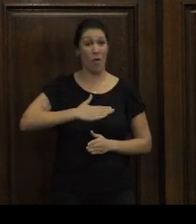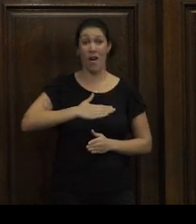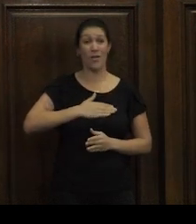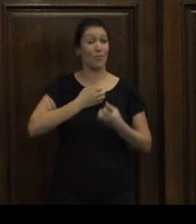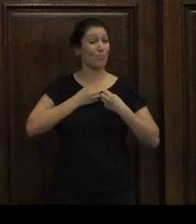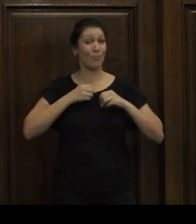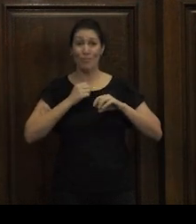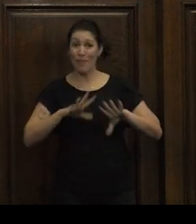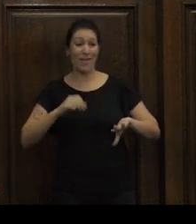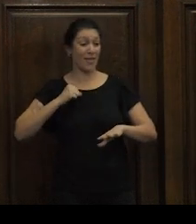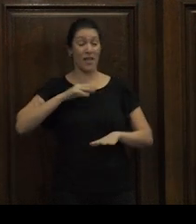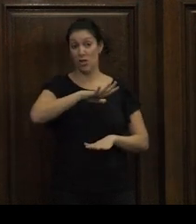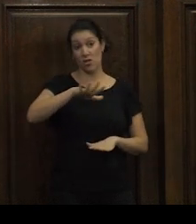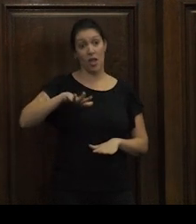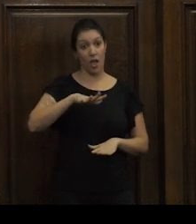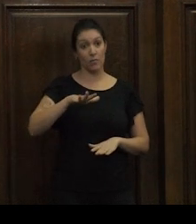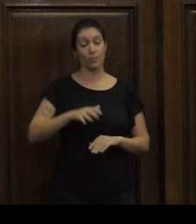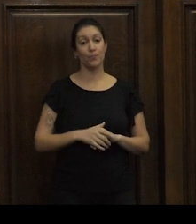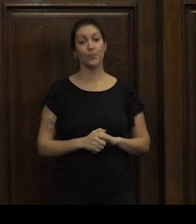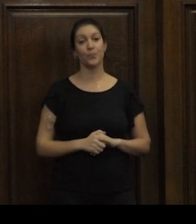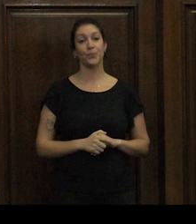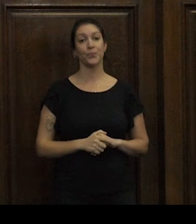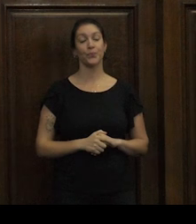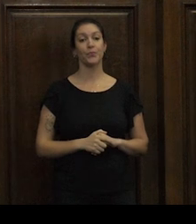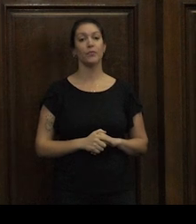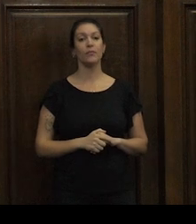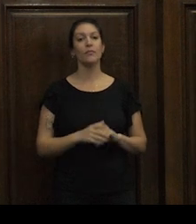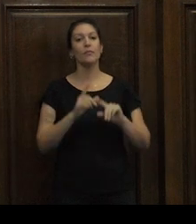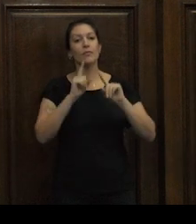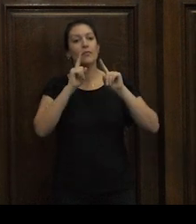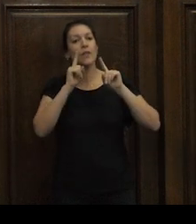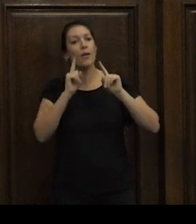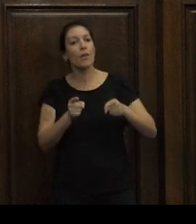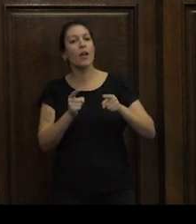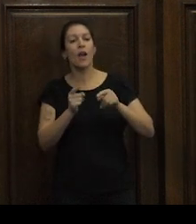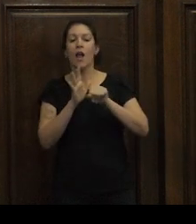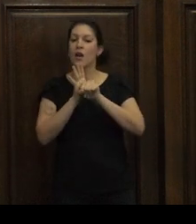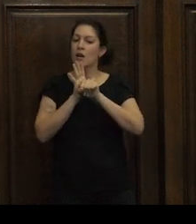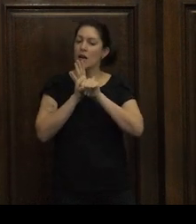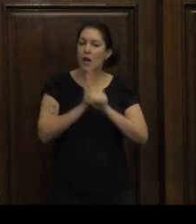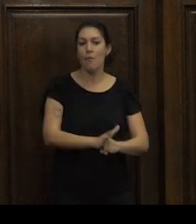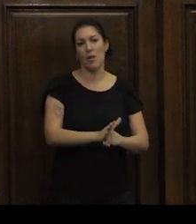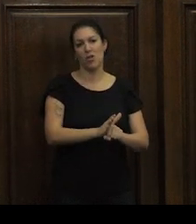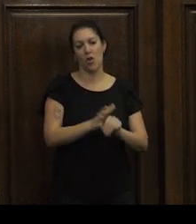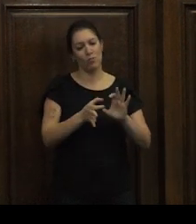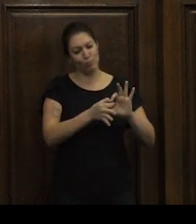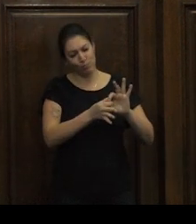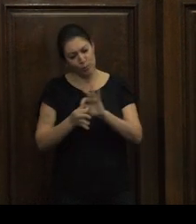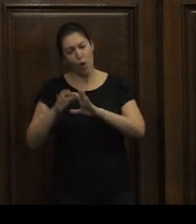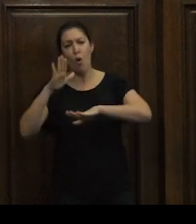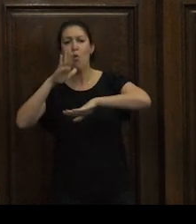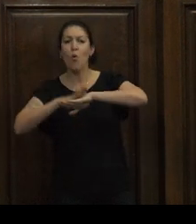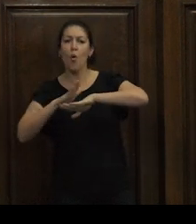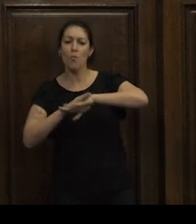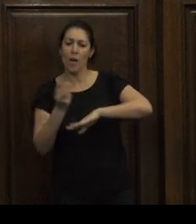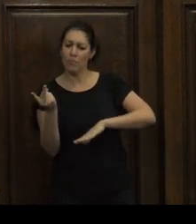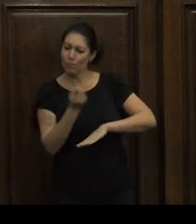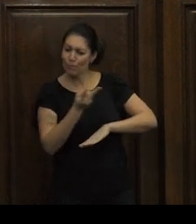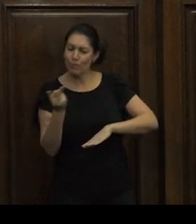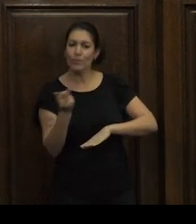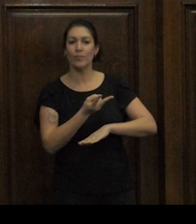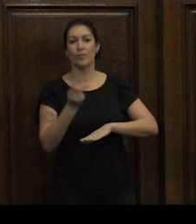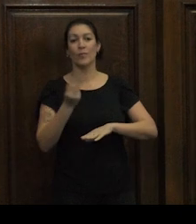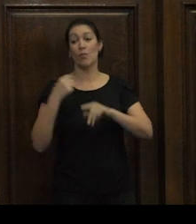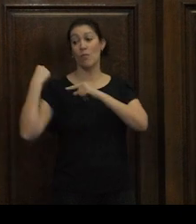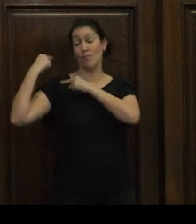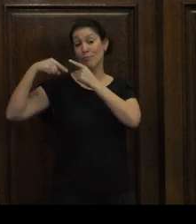o civilizatorio. Es decir, la famosa represión unida a la culpa moderna,